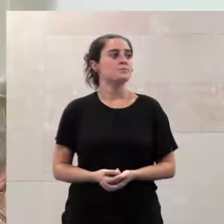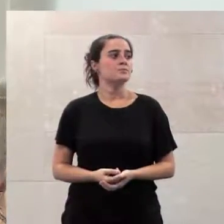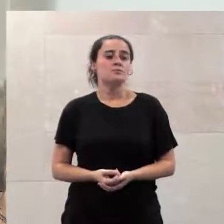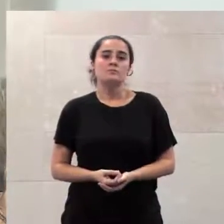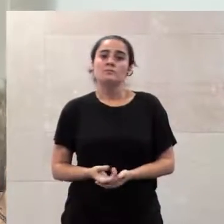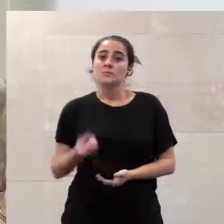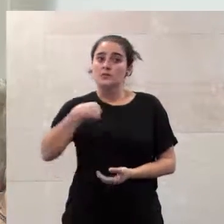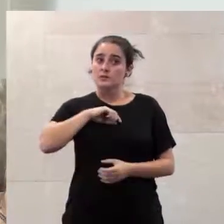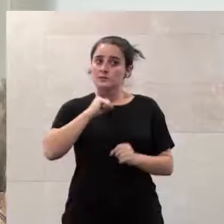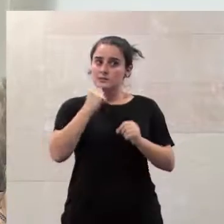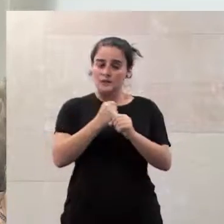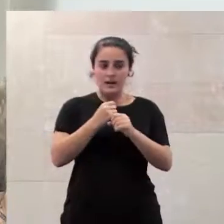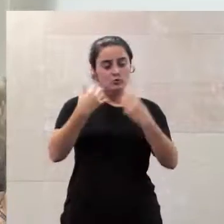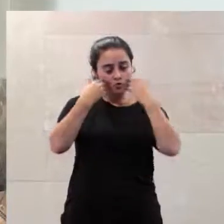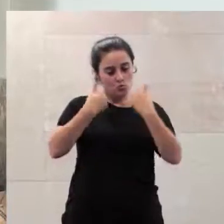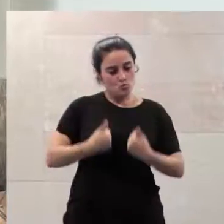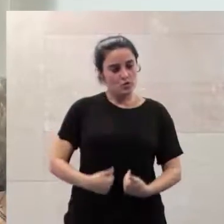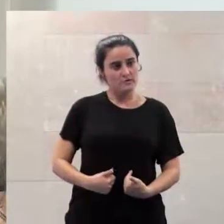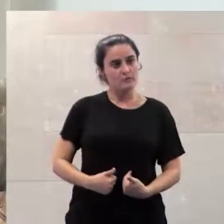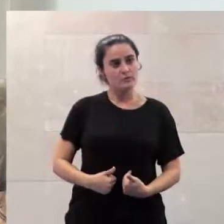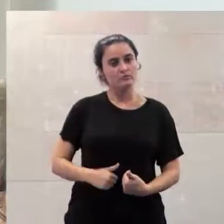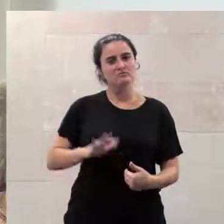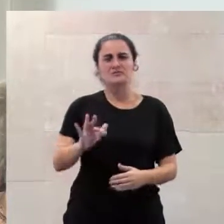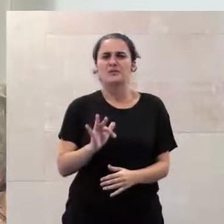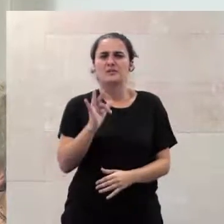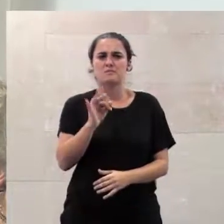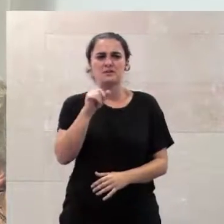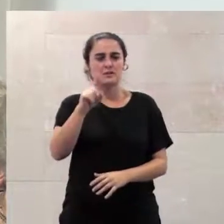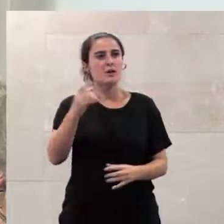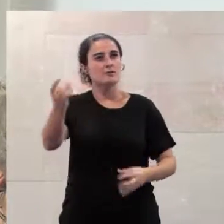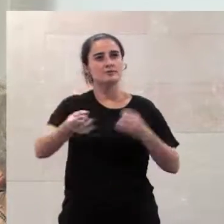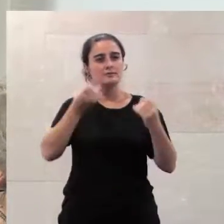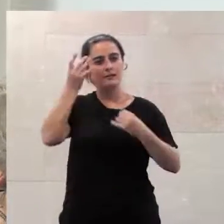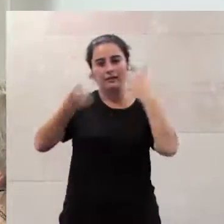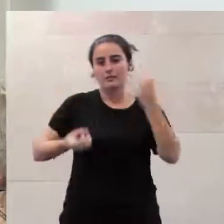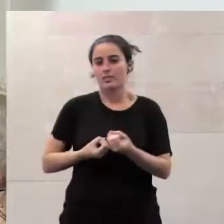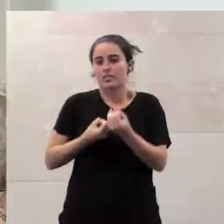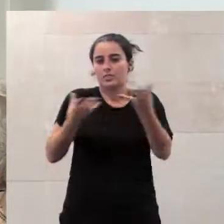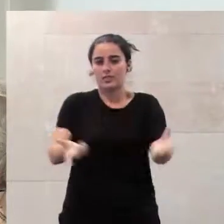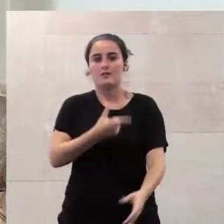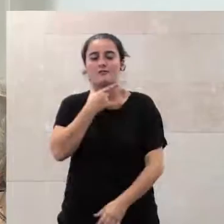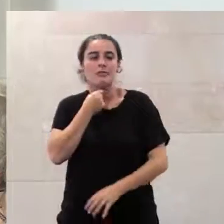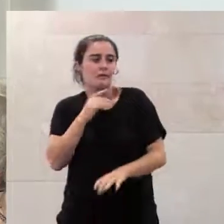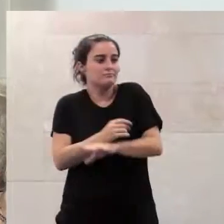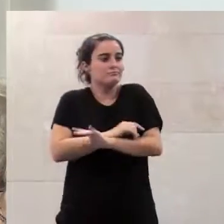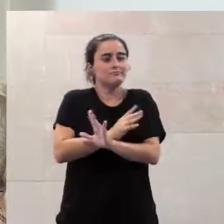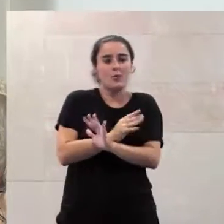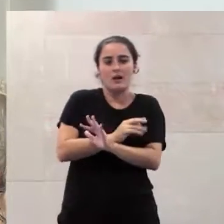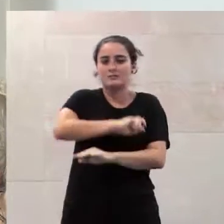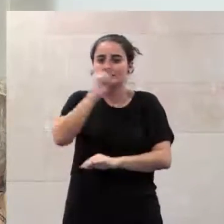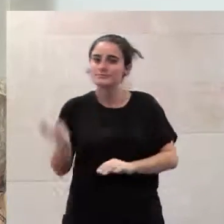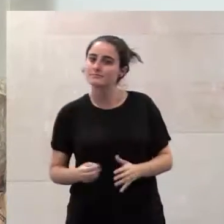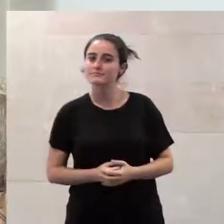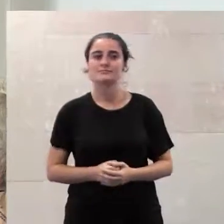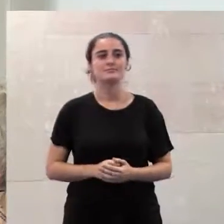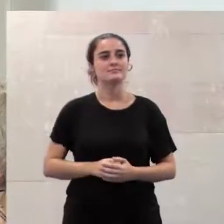Además de trabajar desde y con el cuerpo, pues bueno, trabajaremos pues desde lo más creativo, desde lo lúdico, desde el juego, ¿no? Siempre también